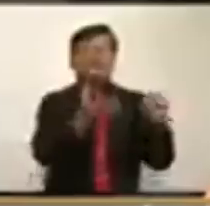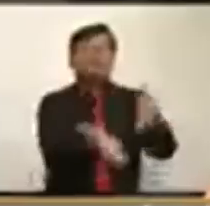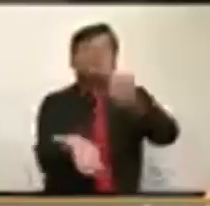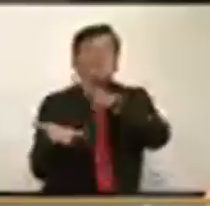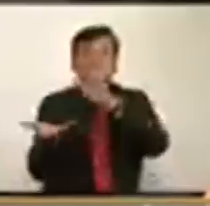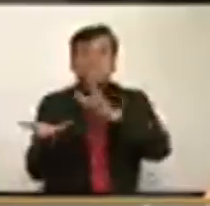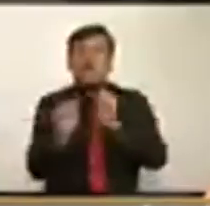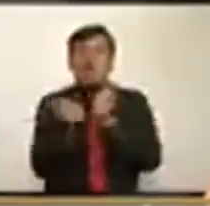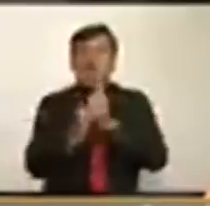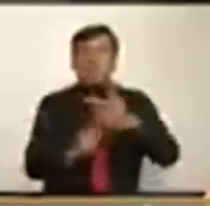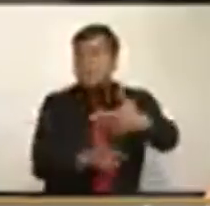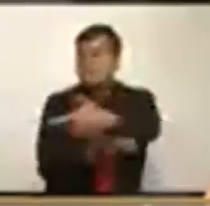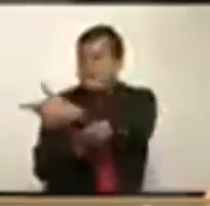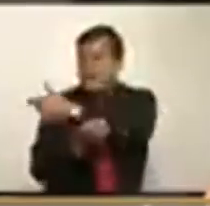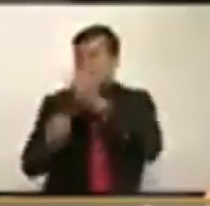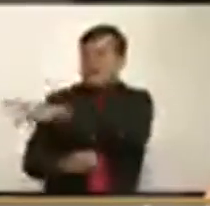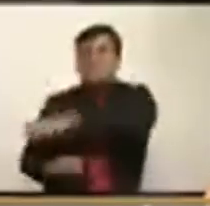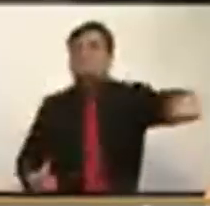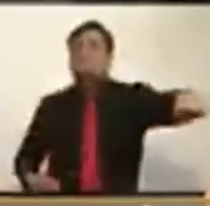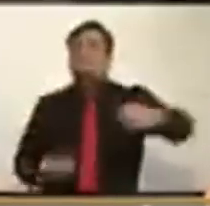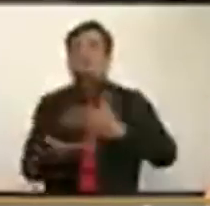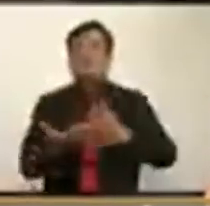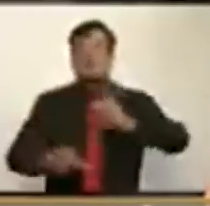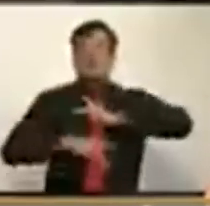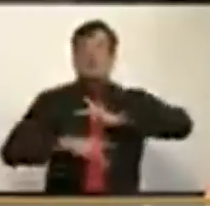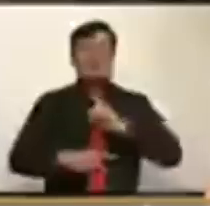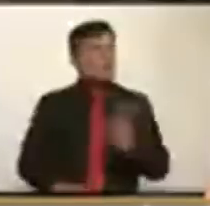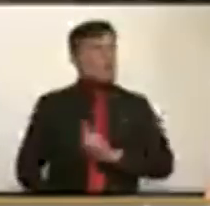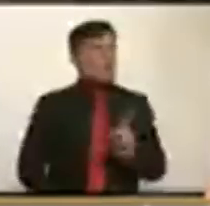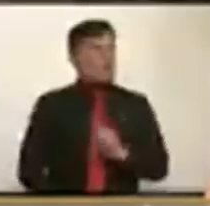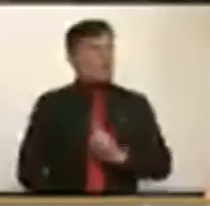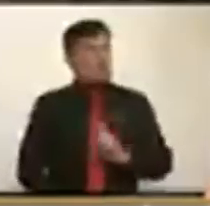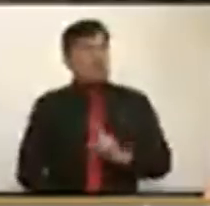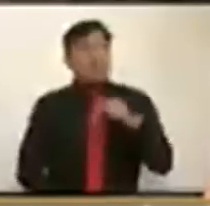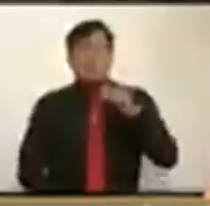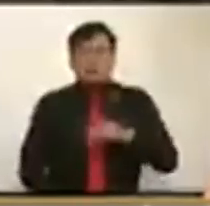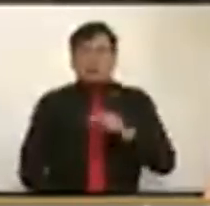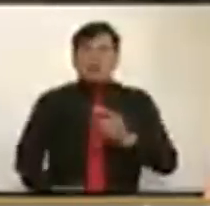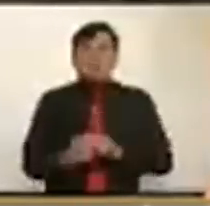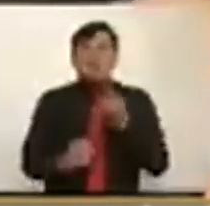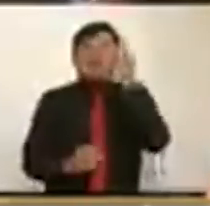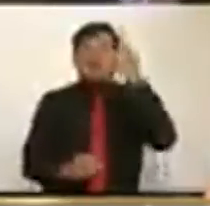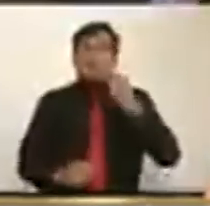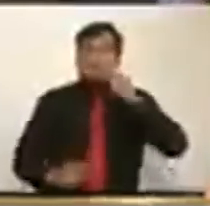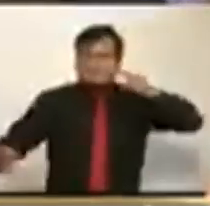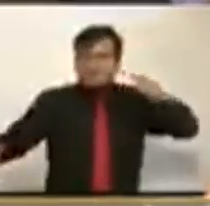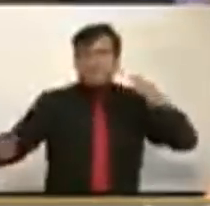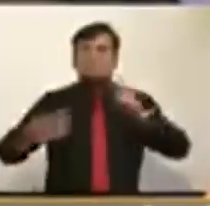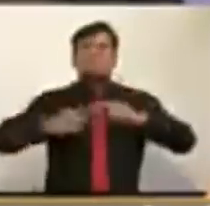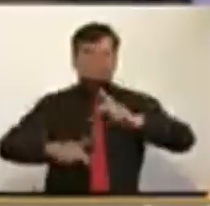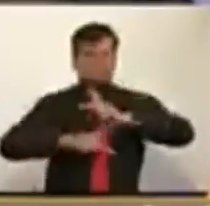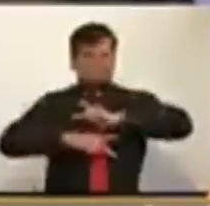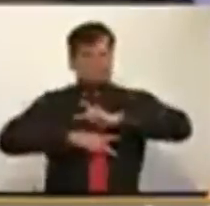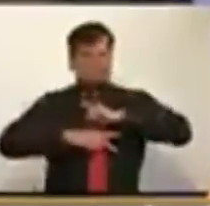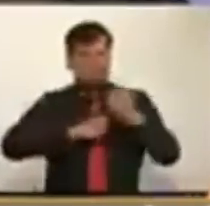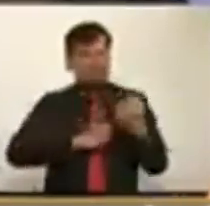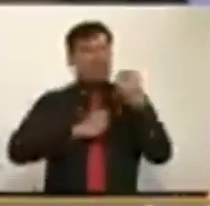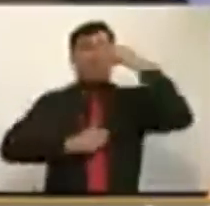derramando masivamente la sangre de los colombianos, en donde la política se gane a título de